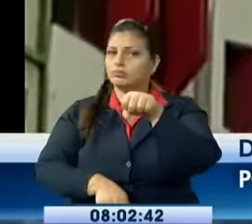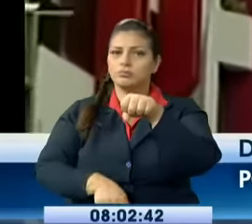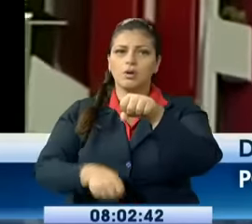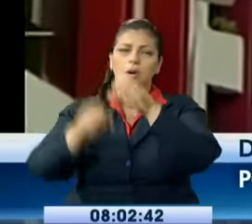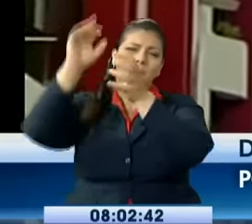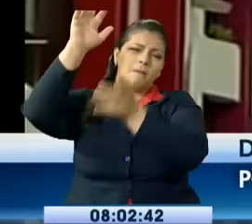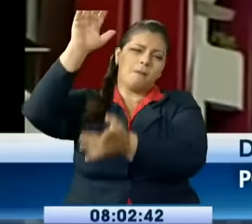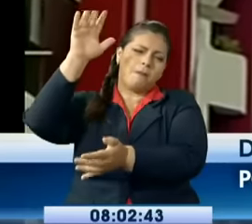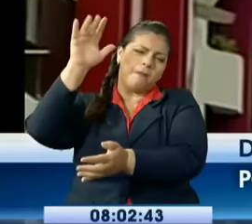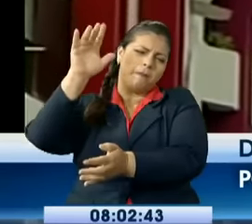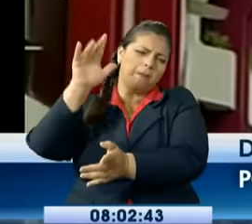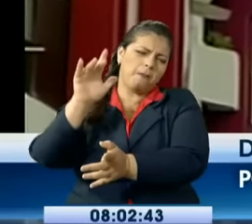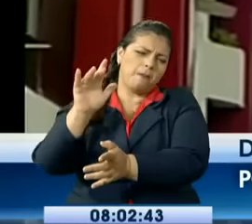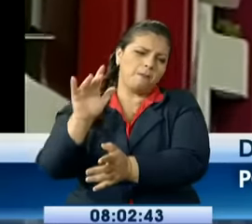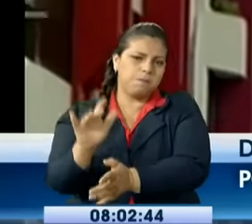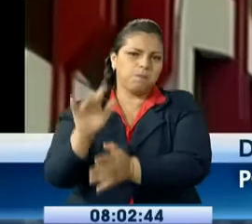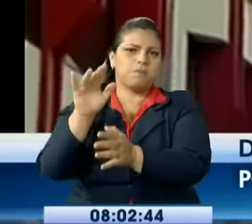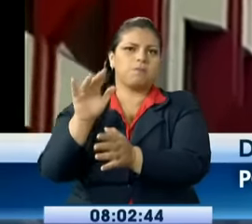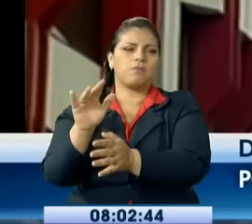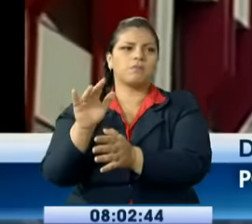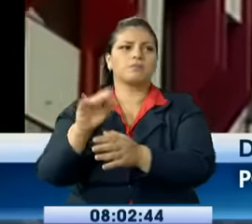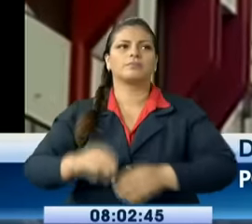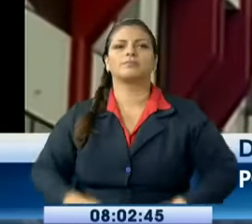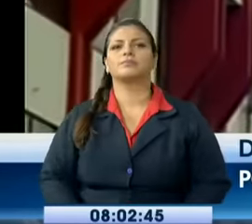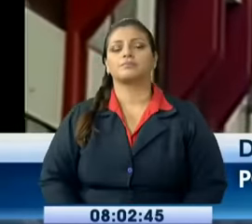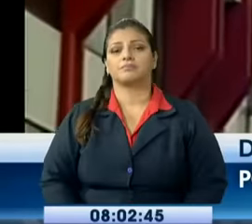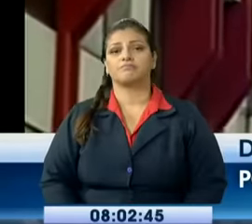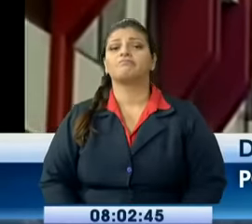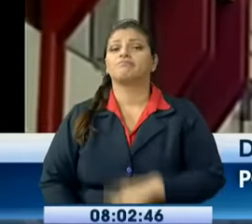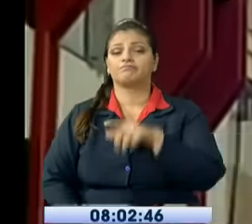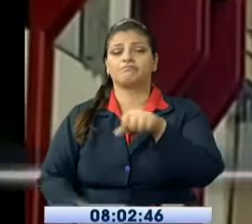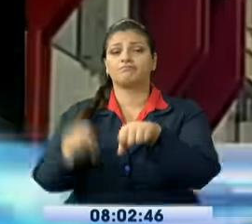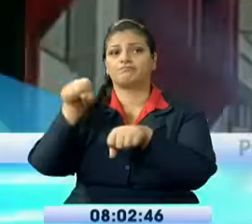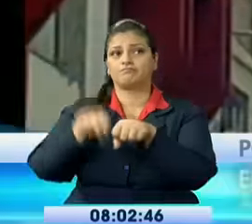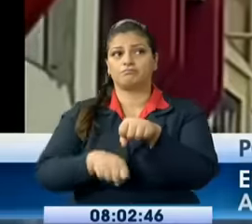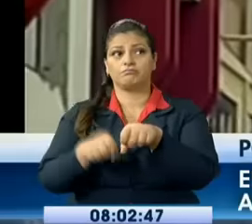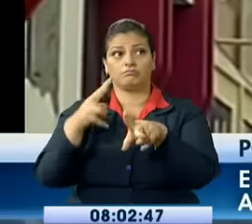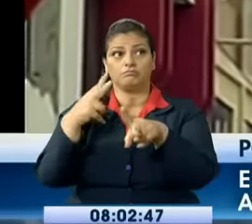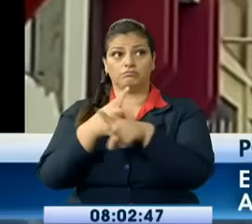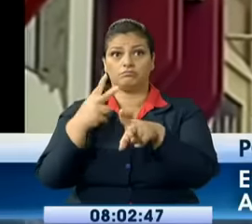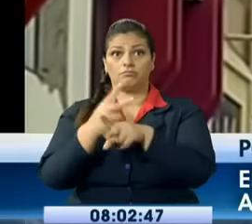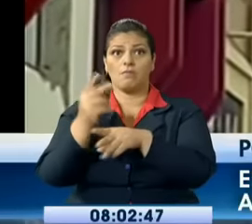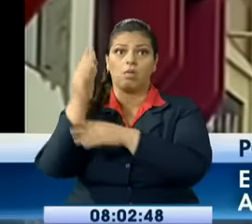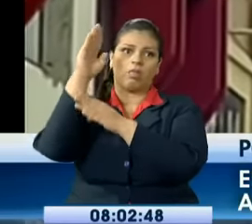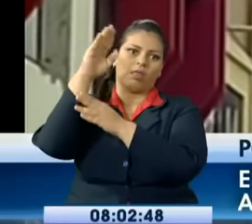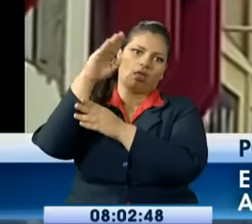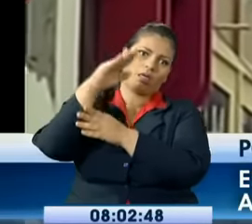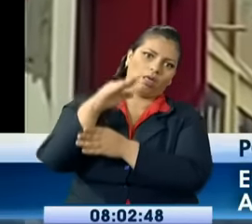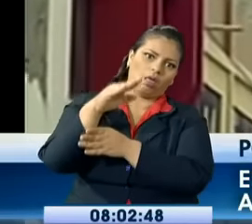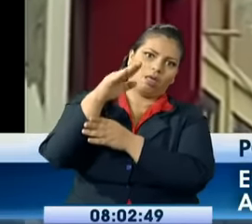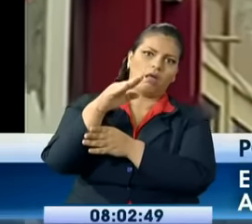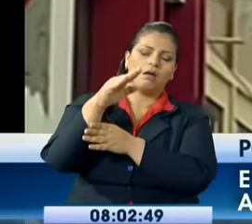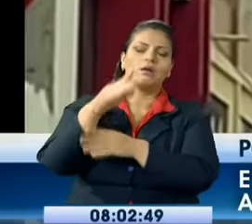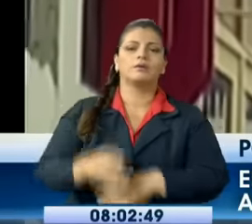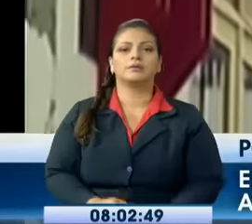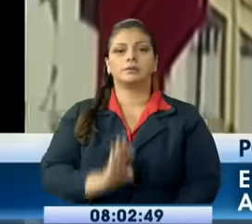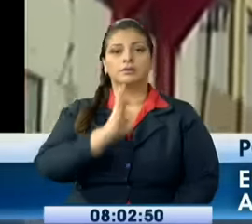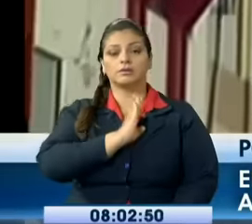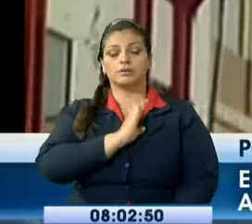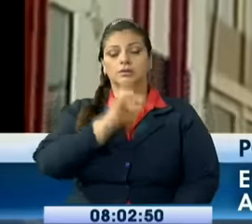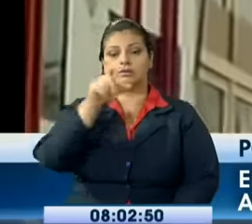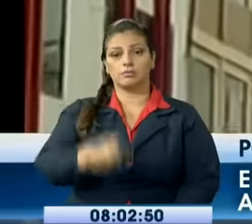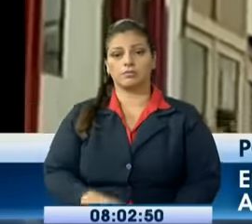Se vino abajo, pero no cayó en su totalidad, aún permanece allí. De acuerdo a lo que uno de los técnicos nos expresaba el